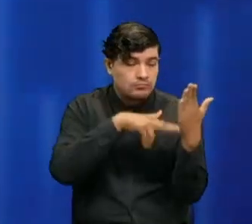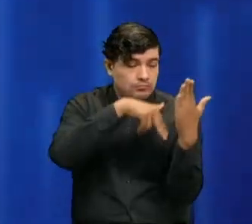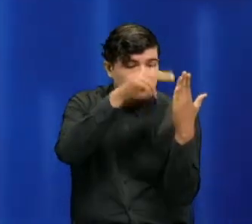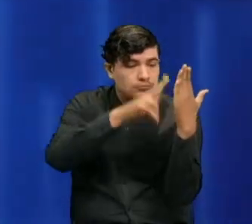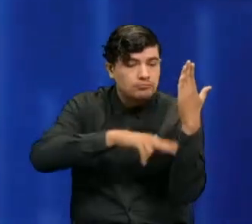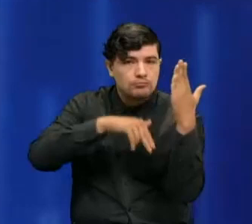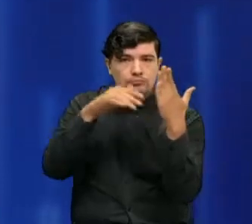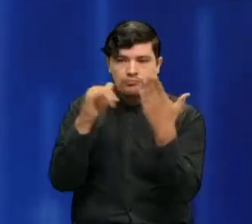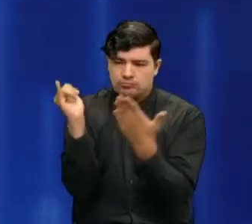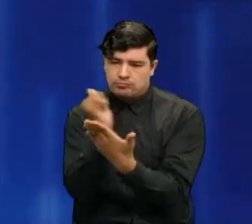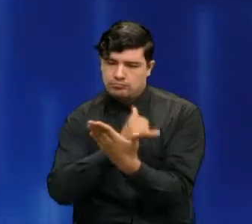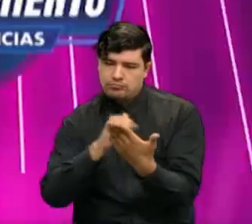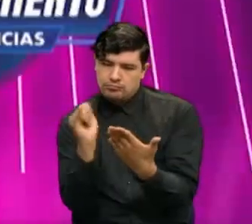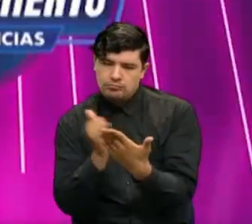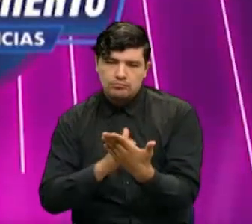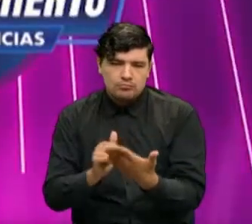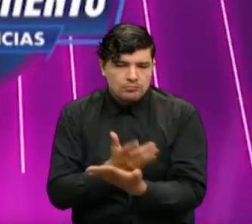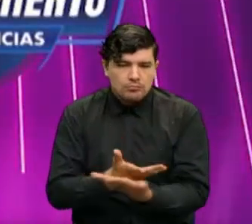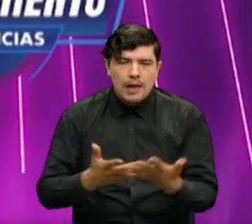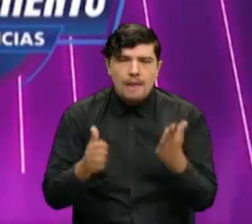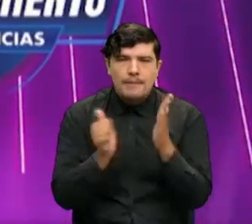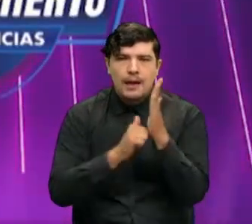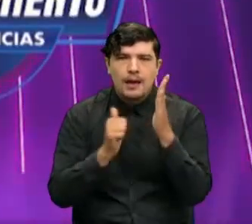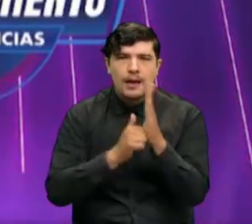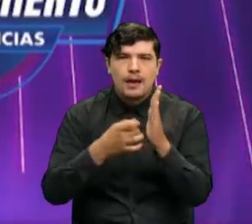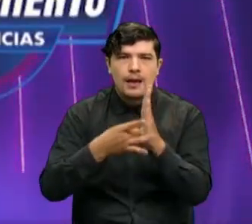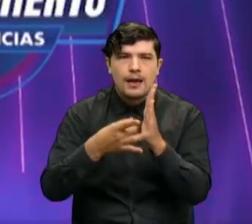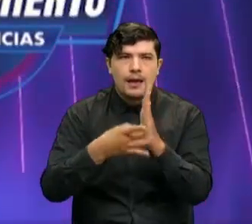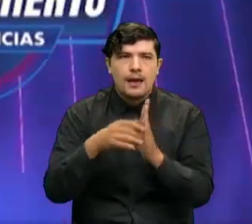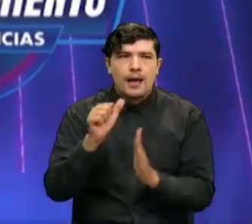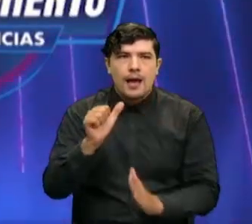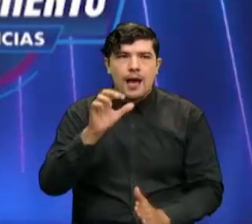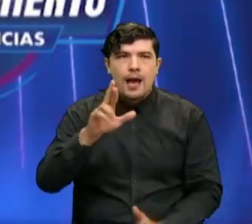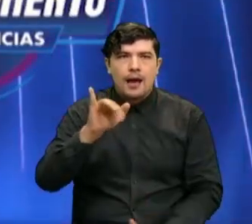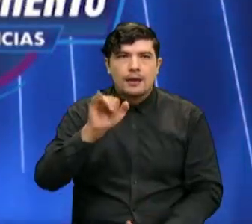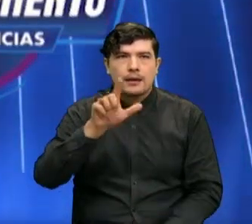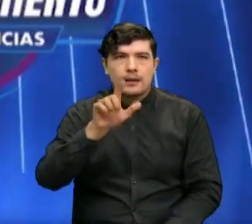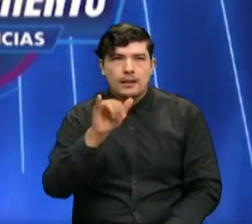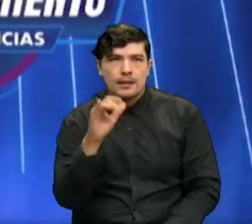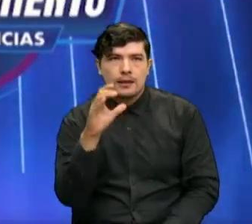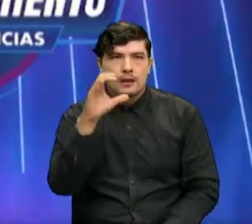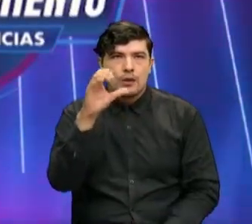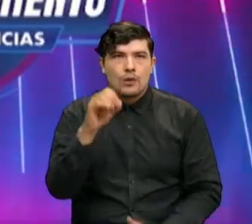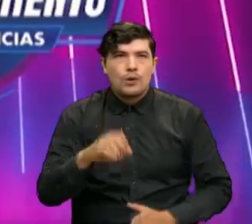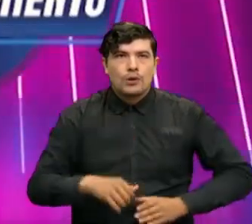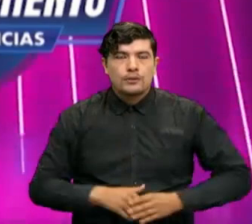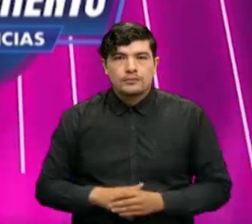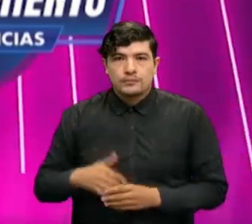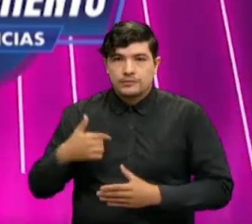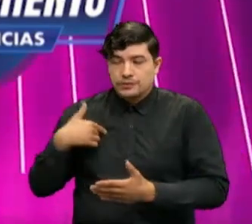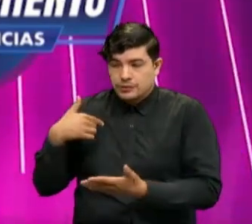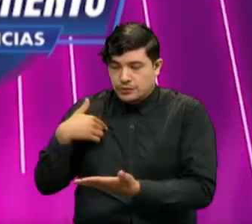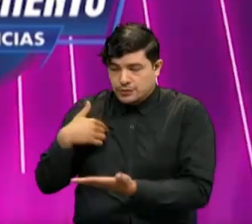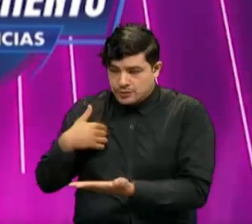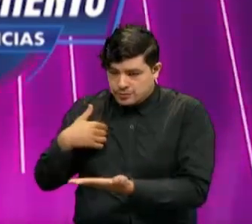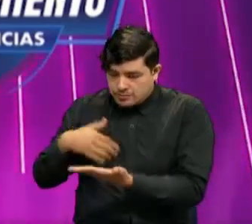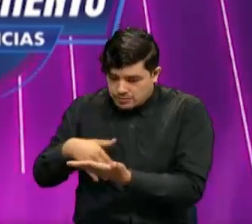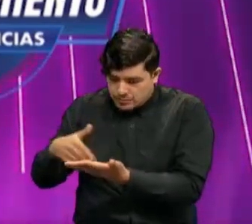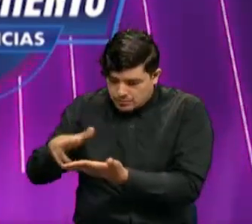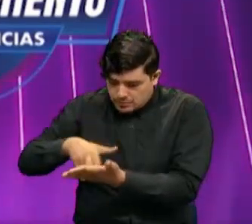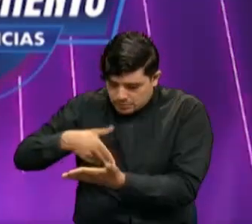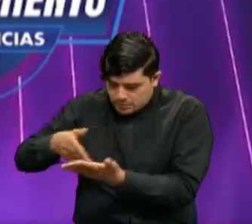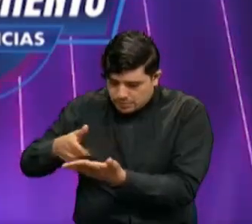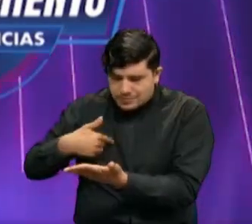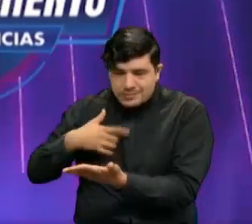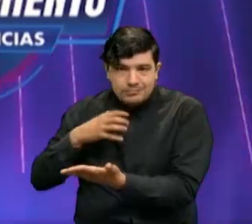y lienzos en acrílico. Al momento de entrar en contacto con la pintura, pues realmente me gusta porque es